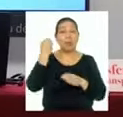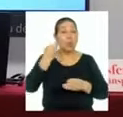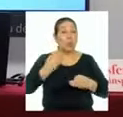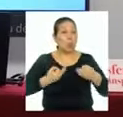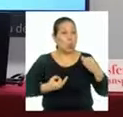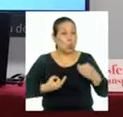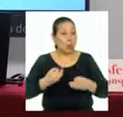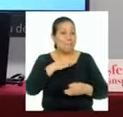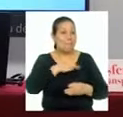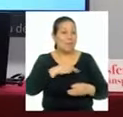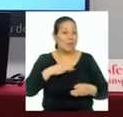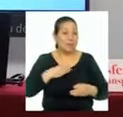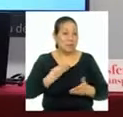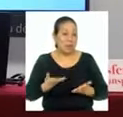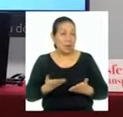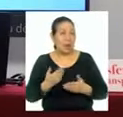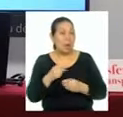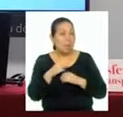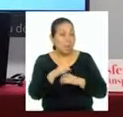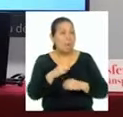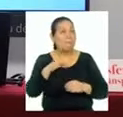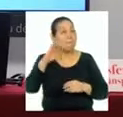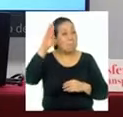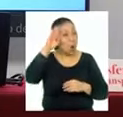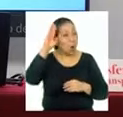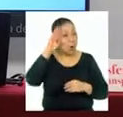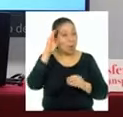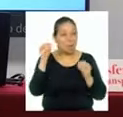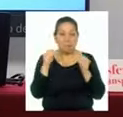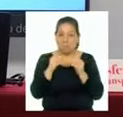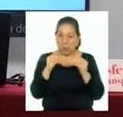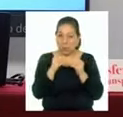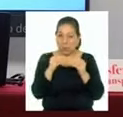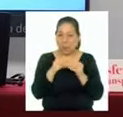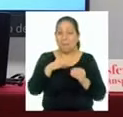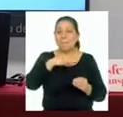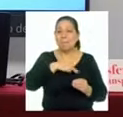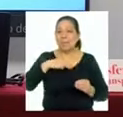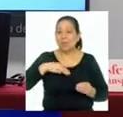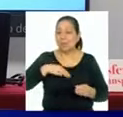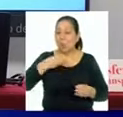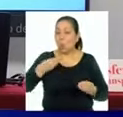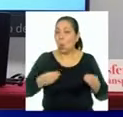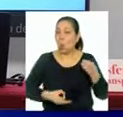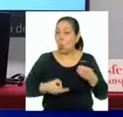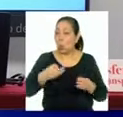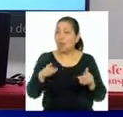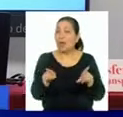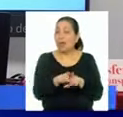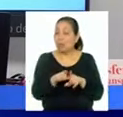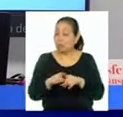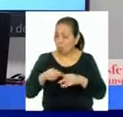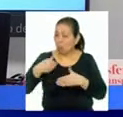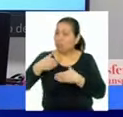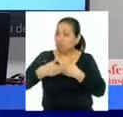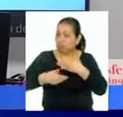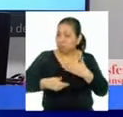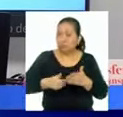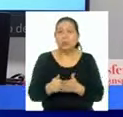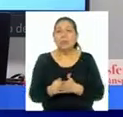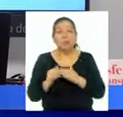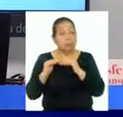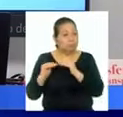Judicial, el Ministerio Público, la Policía y el propio Ministerio de Justicia. También hemos avanzado en la mejora